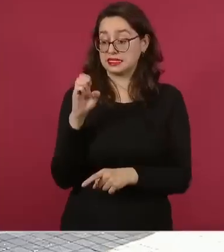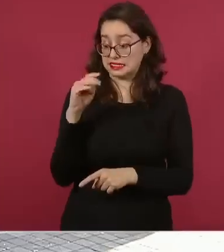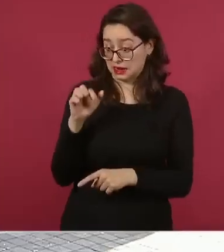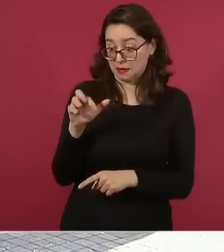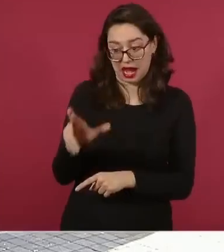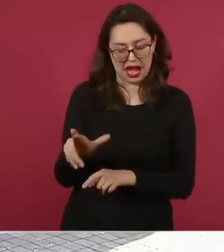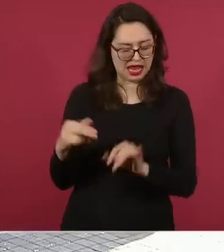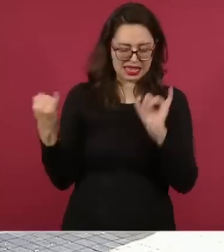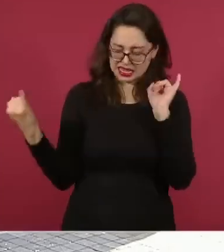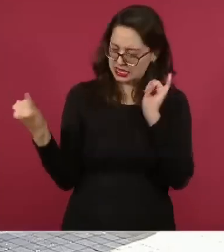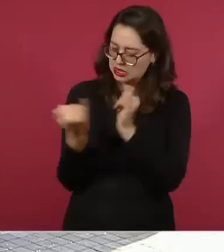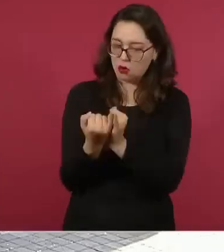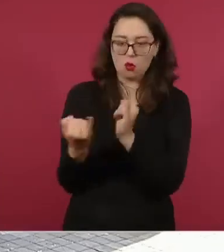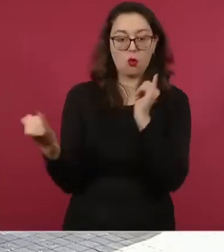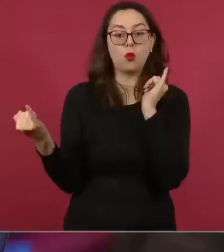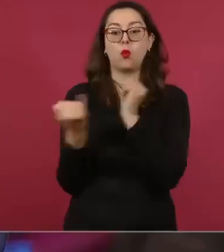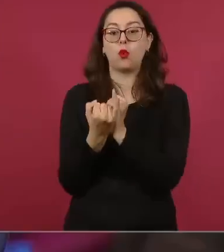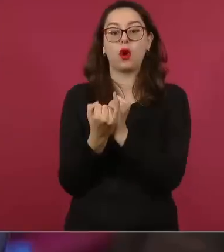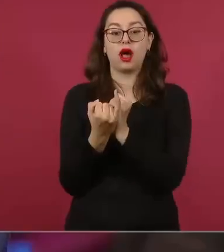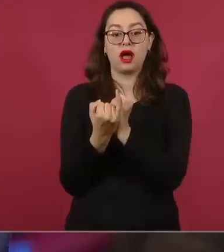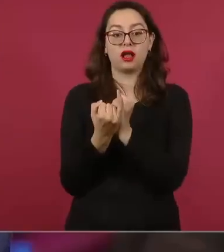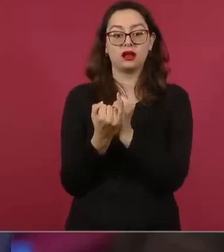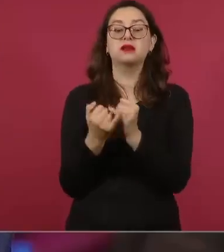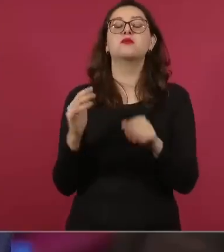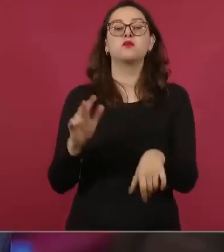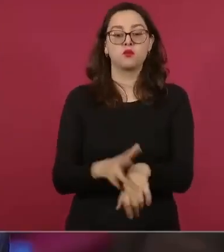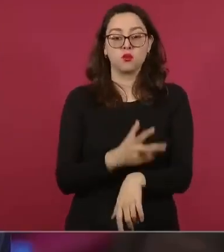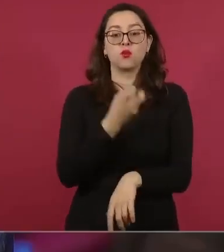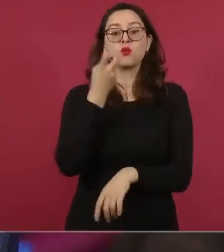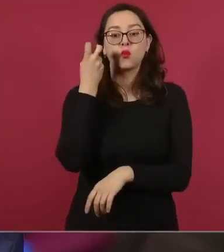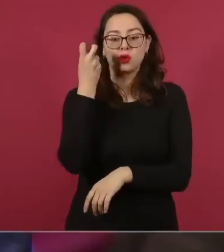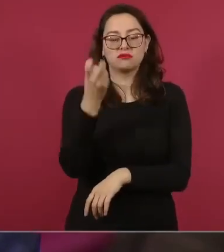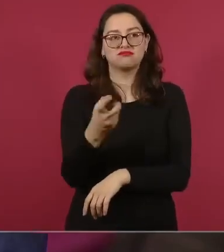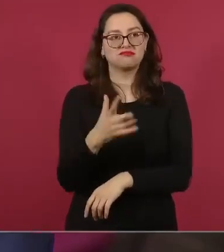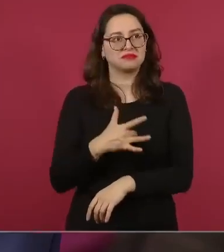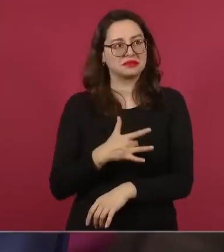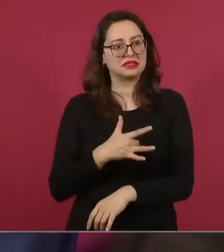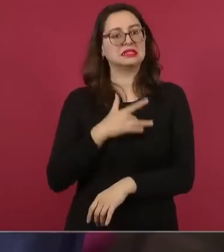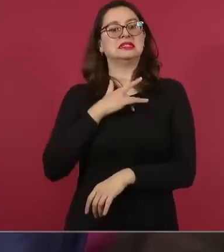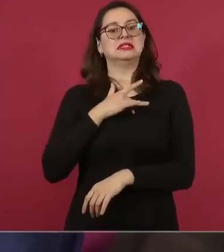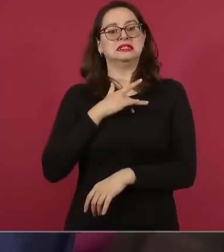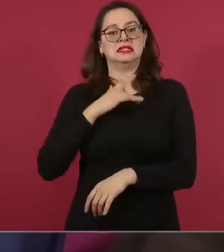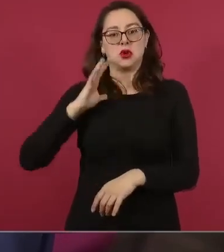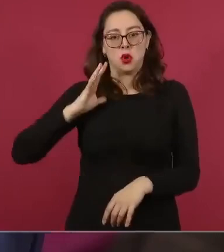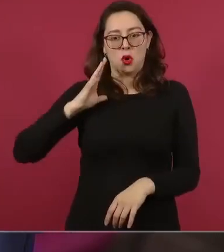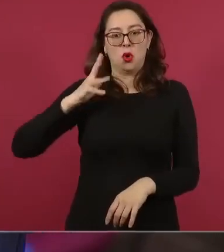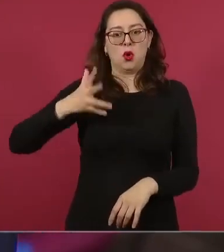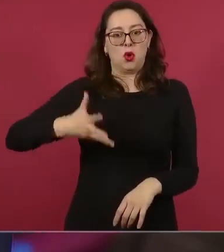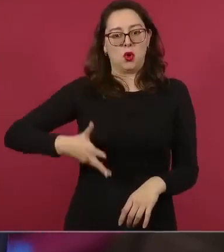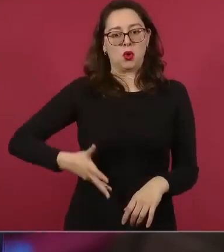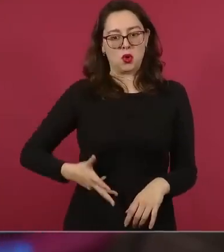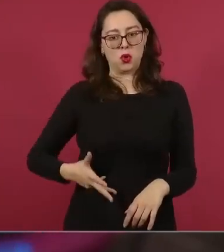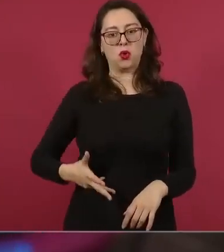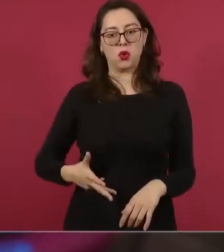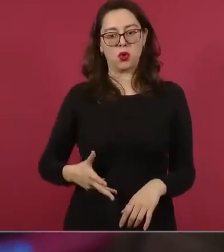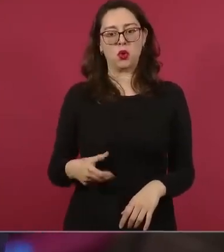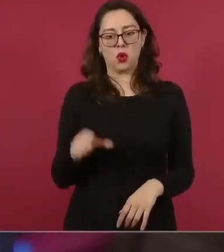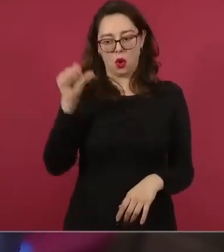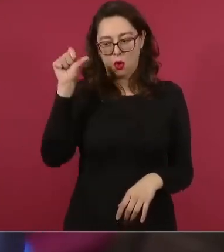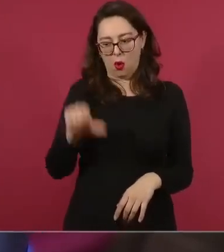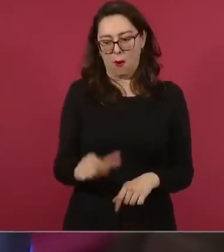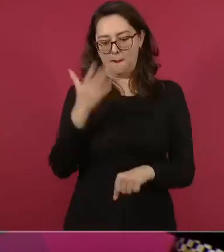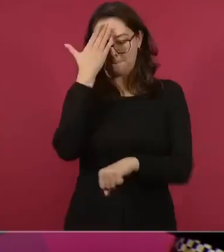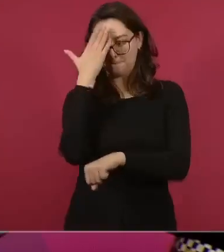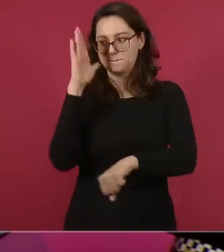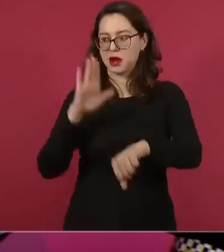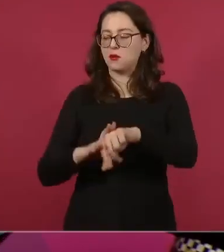Marina. Por eso es un timbre de orgullo poder conmemorar un